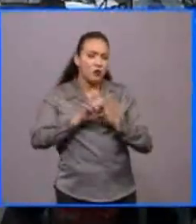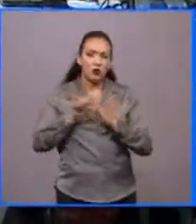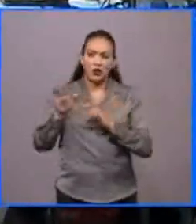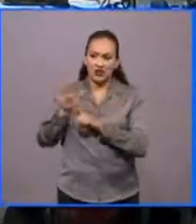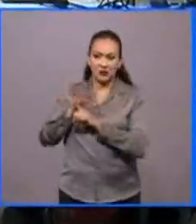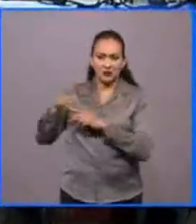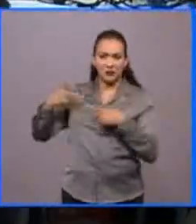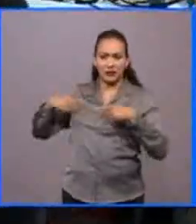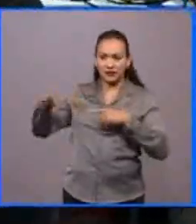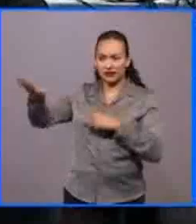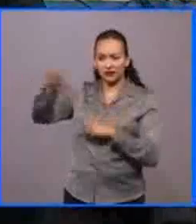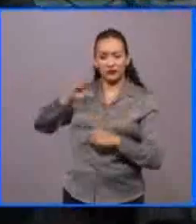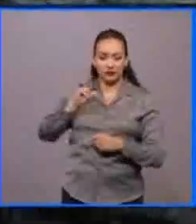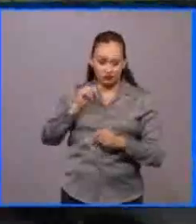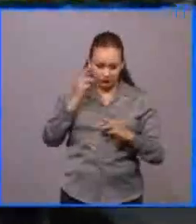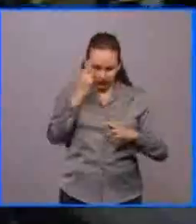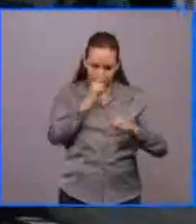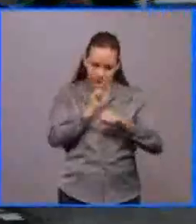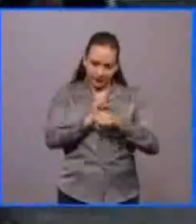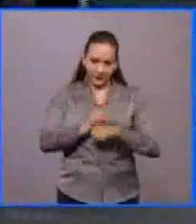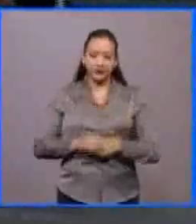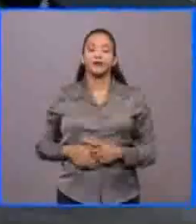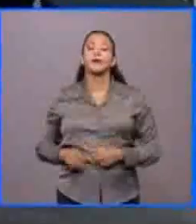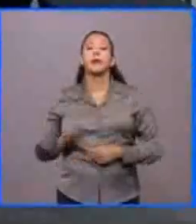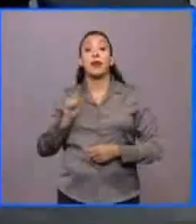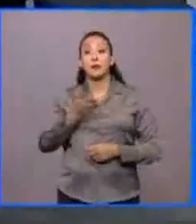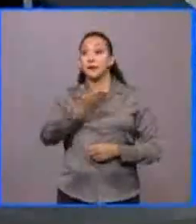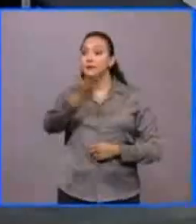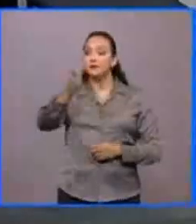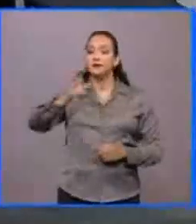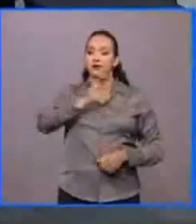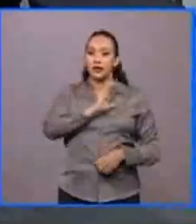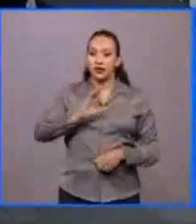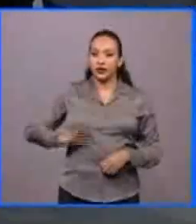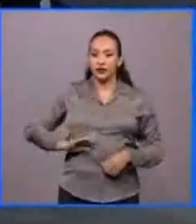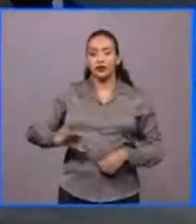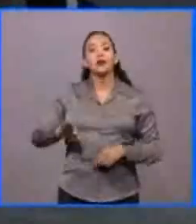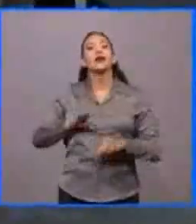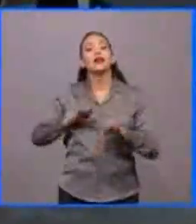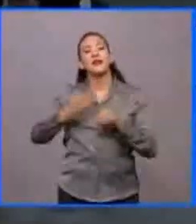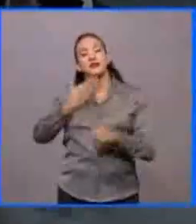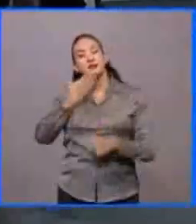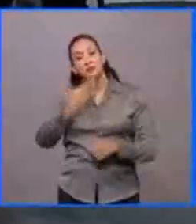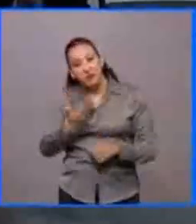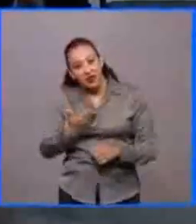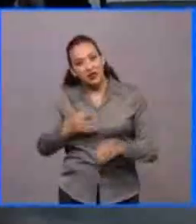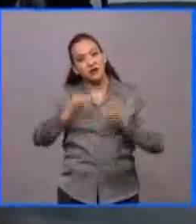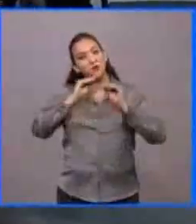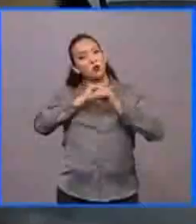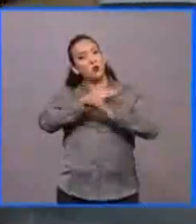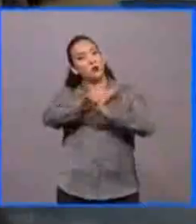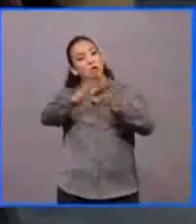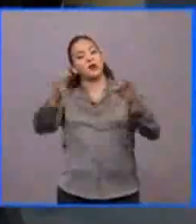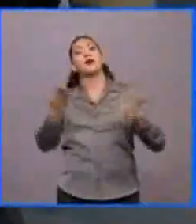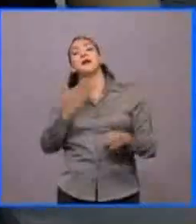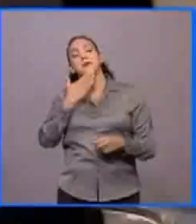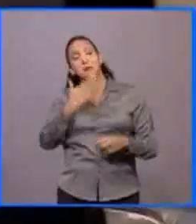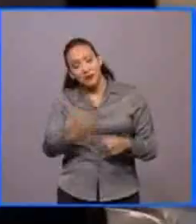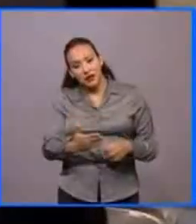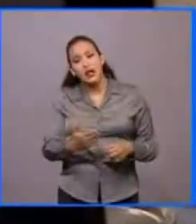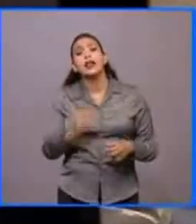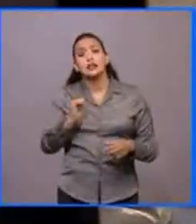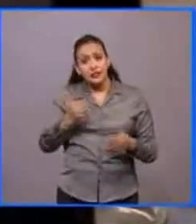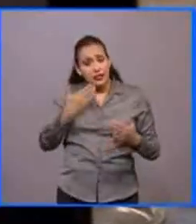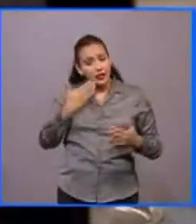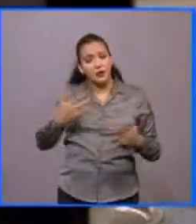principio de equidad en la contienda. También llaman a los candidatos a llevar a cabo campañas de calidad en las que prevalezca la promoción de